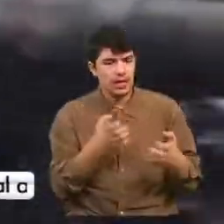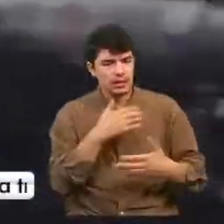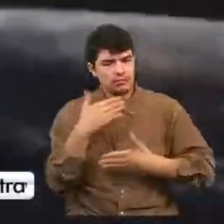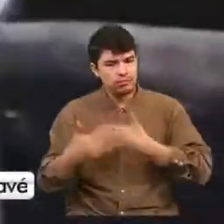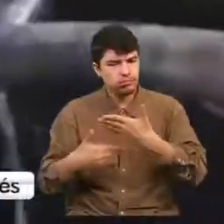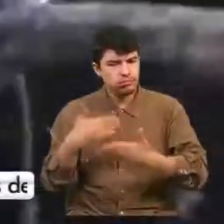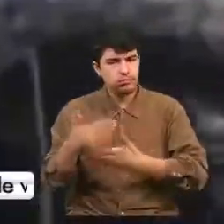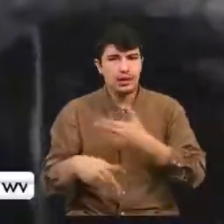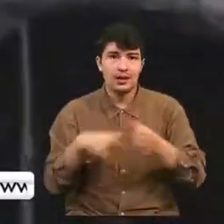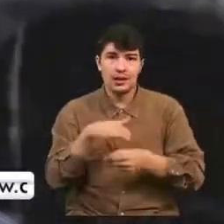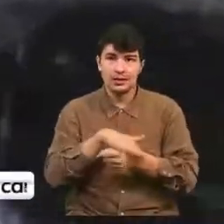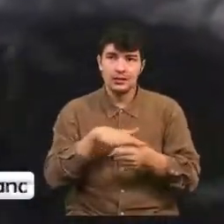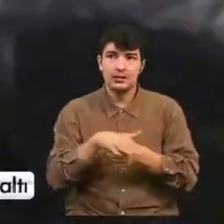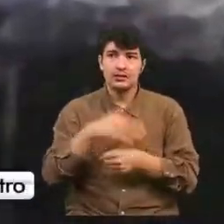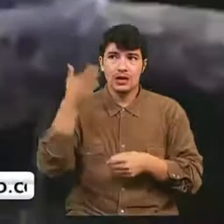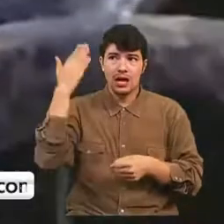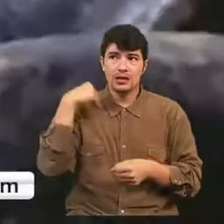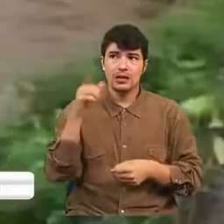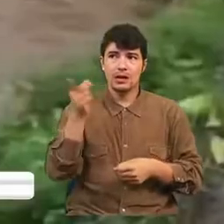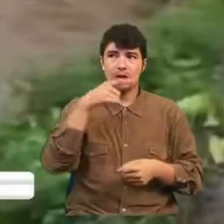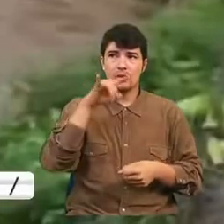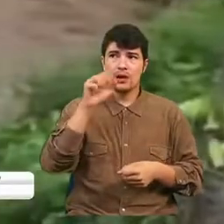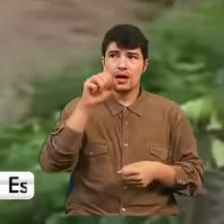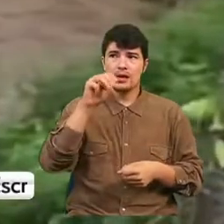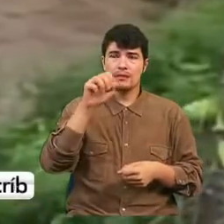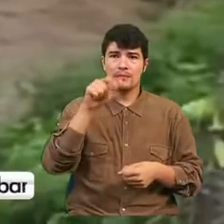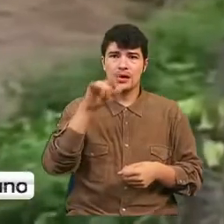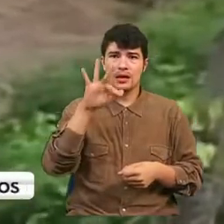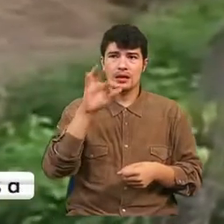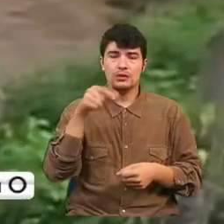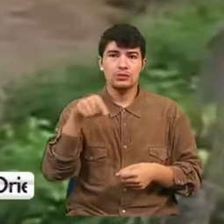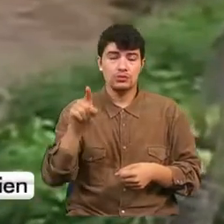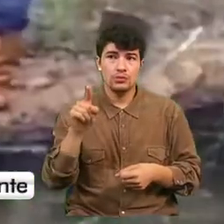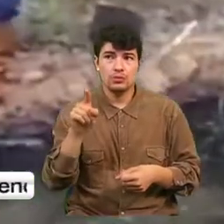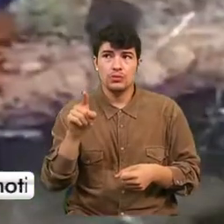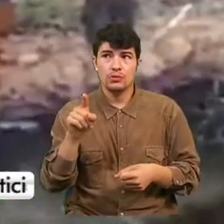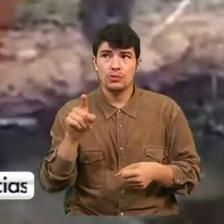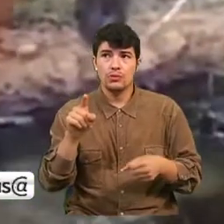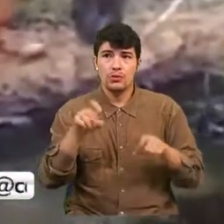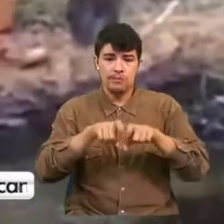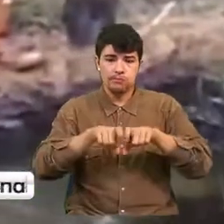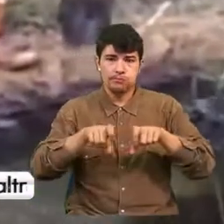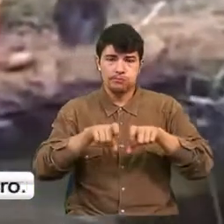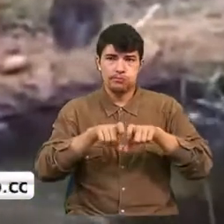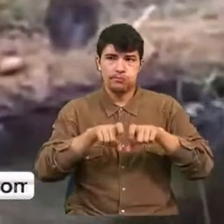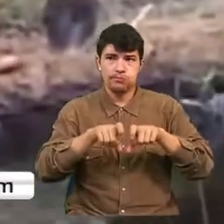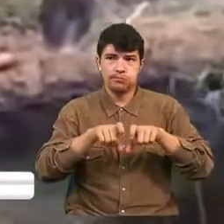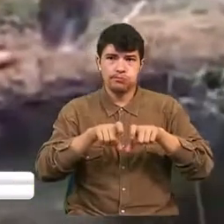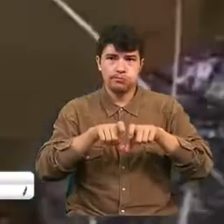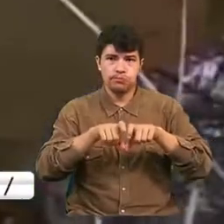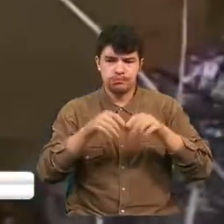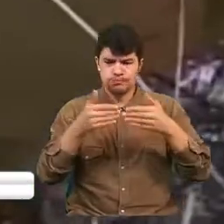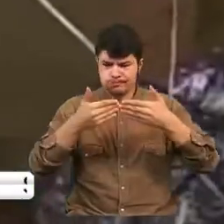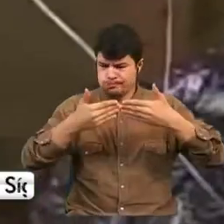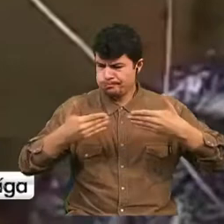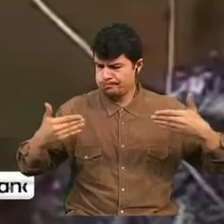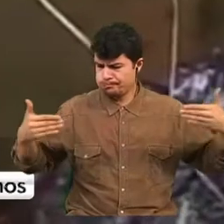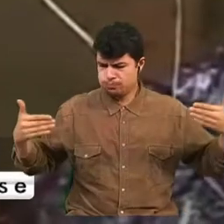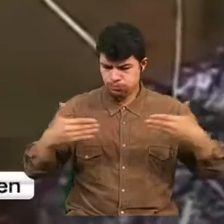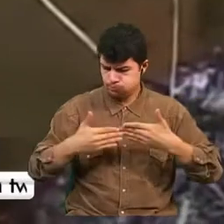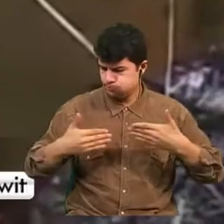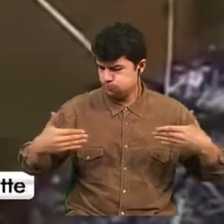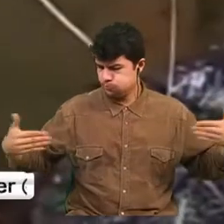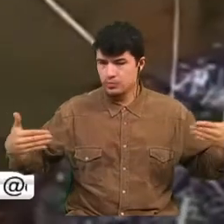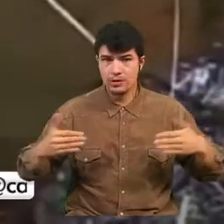desde la situación presentada en Guamalito, que las barreras de protección que tienen obviamente la función de proteger y evitar la